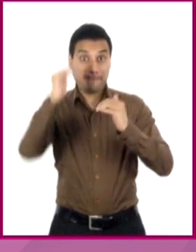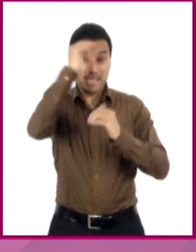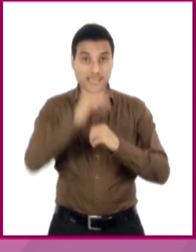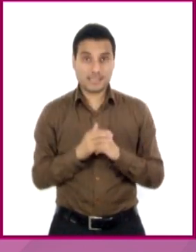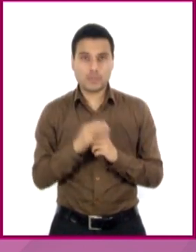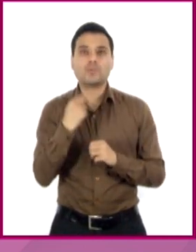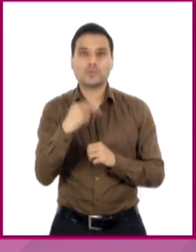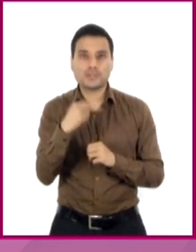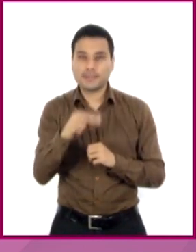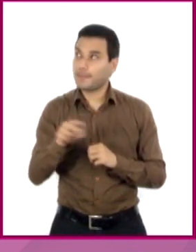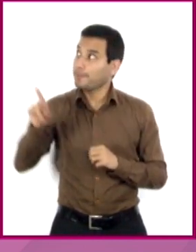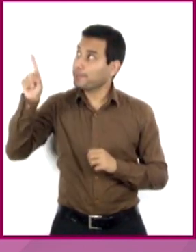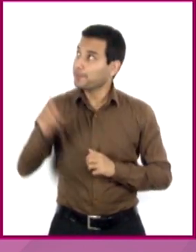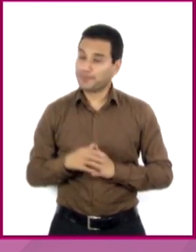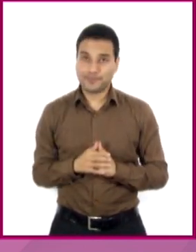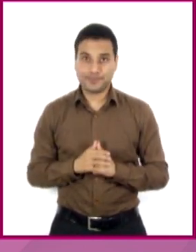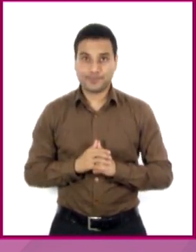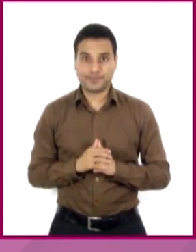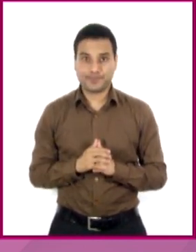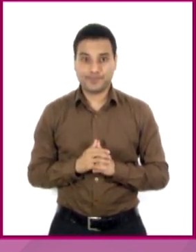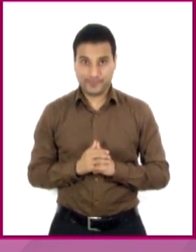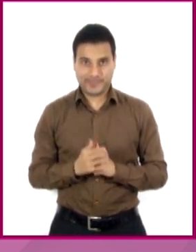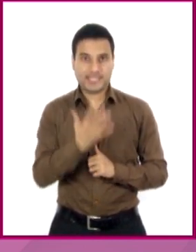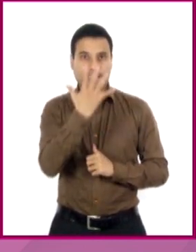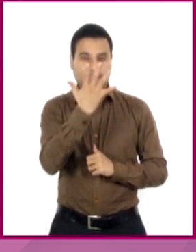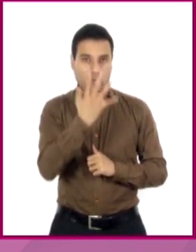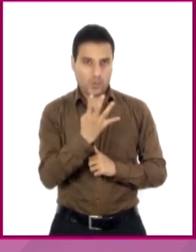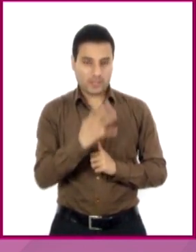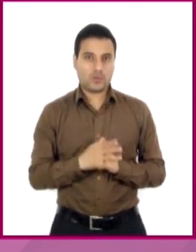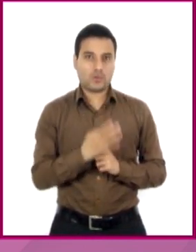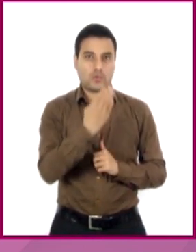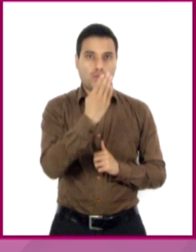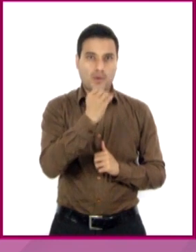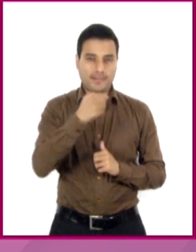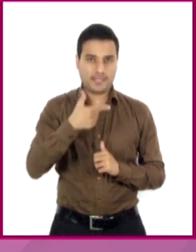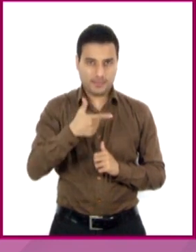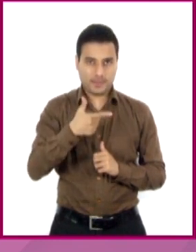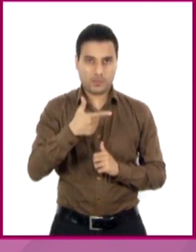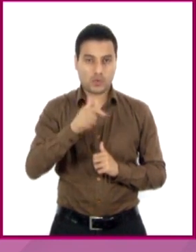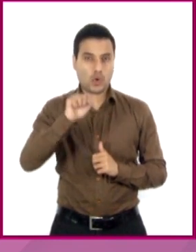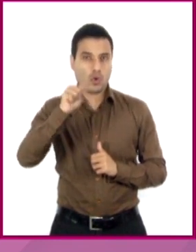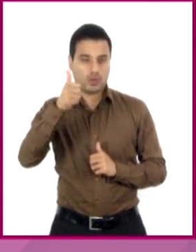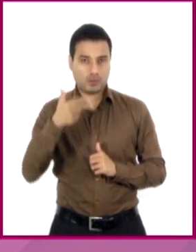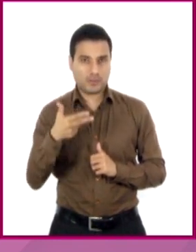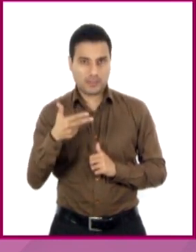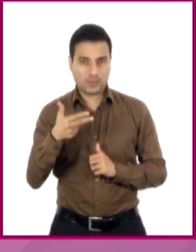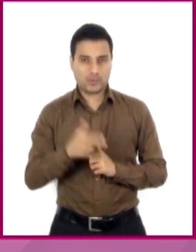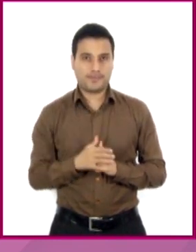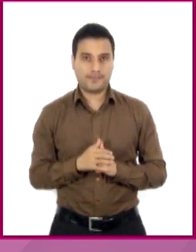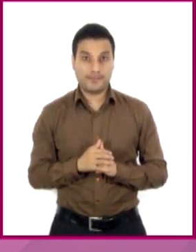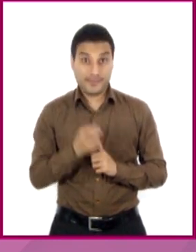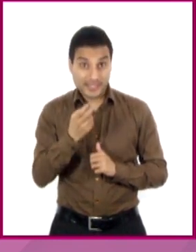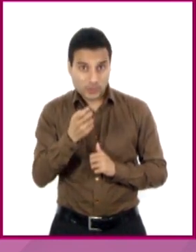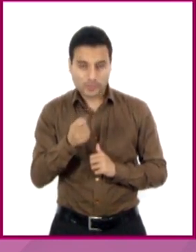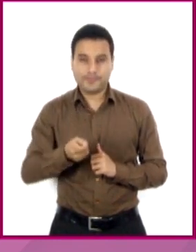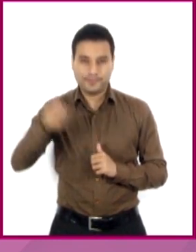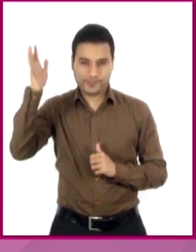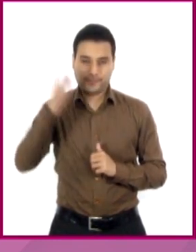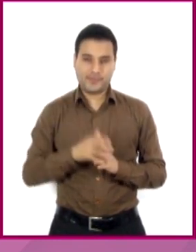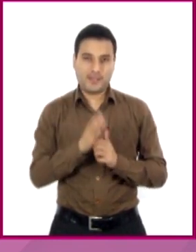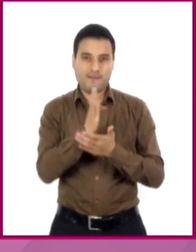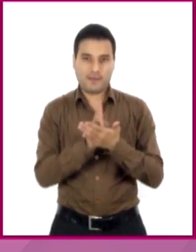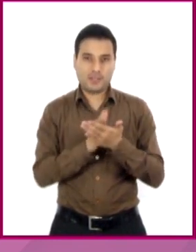de fracciones impropias. 5/4, 9/7, 11/8 son fracciones